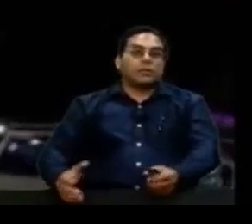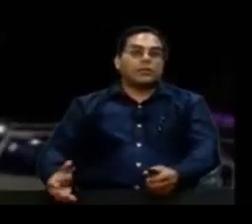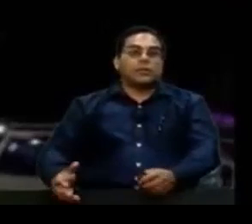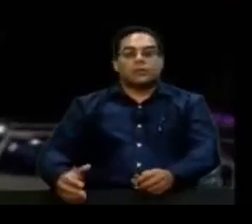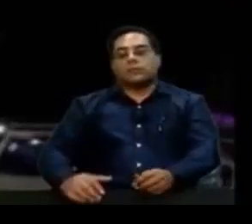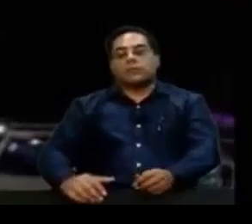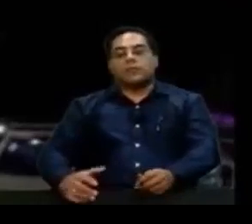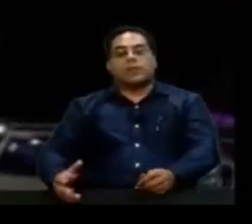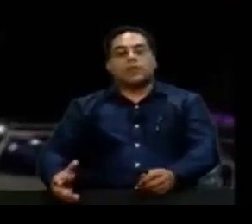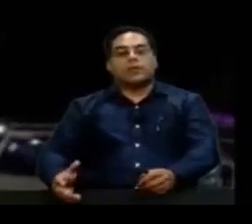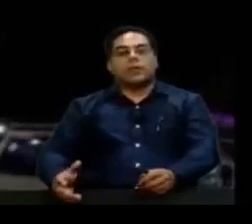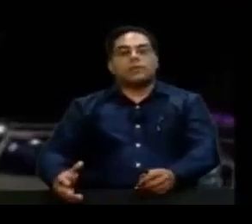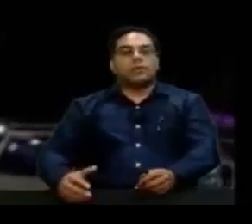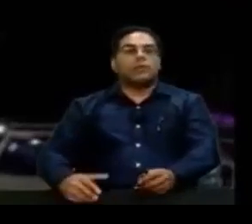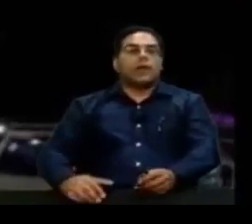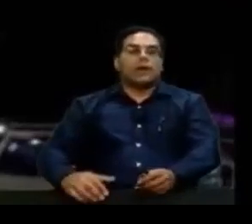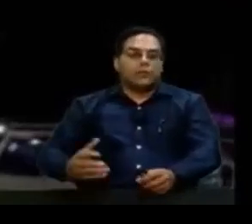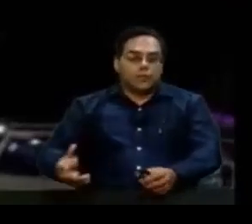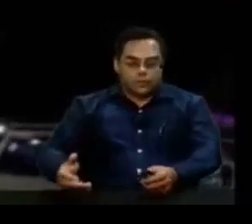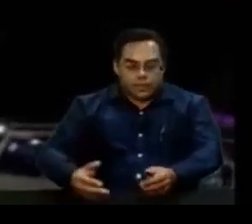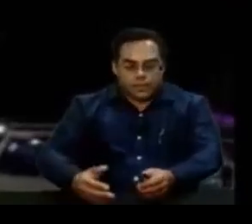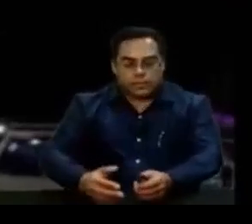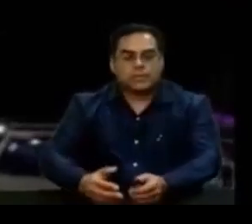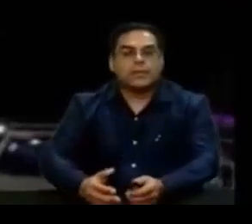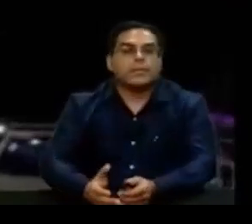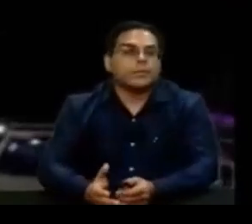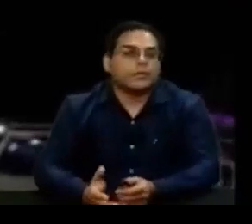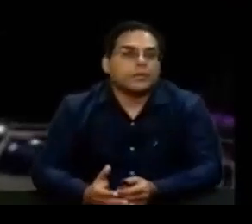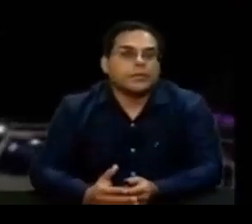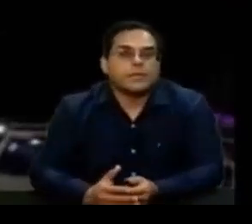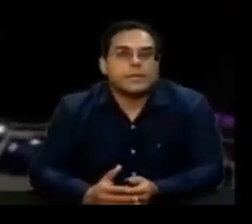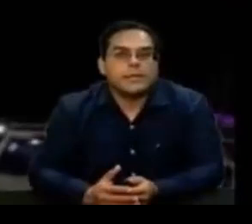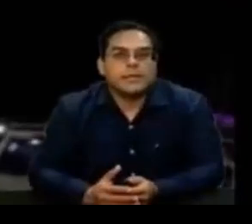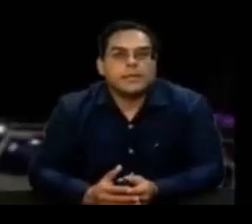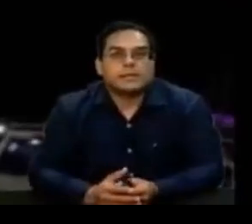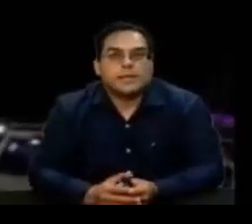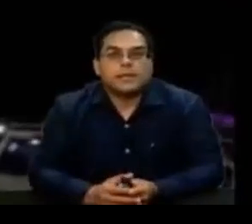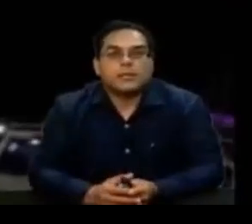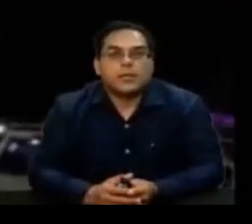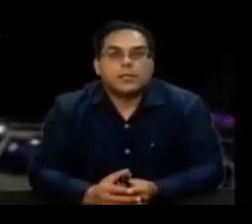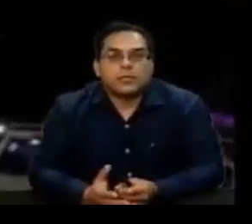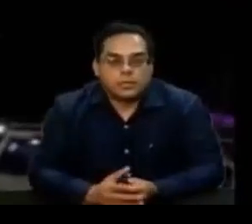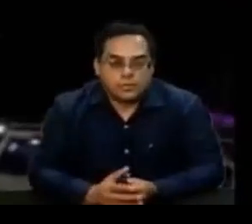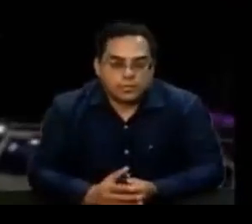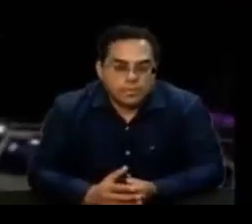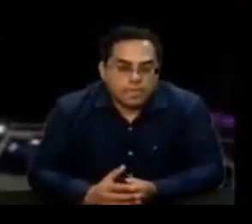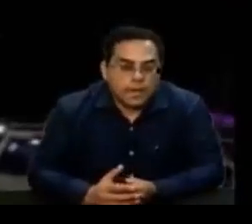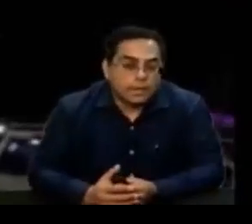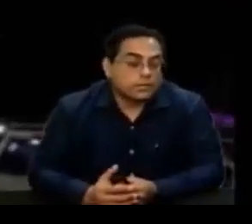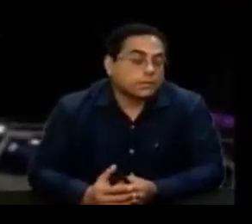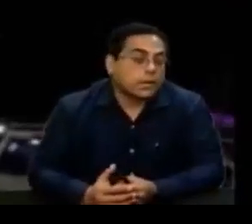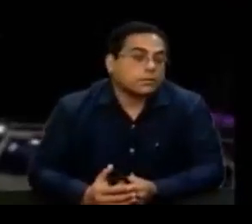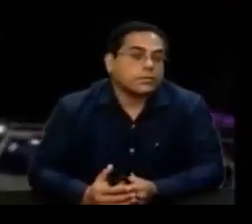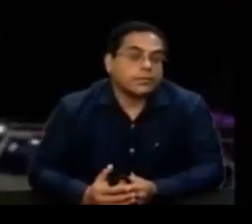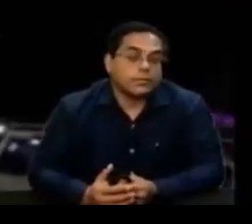no tiene ninguna complicación, hay un poco de edema todavía, pero bueno, la verdad es que el niño mejoró mucho la visión. Hay